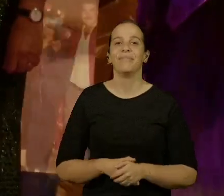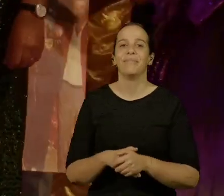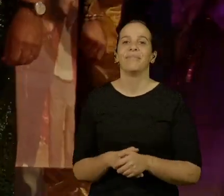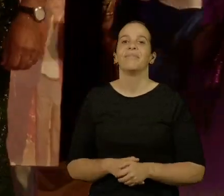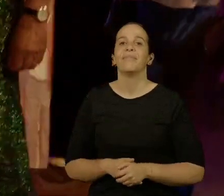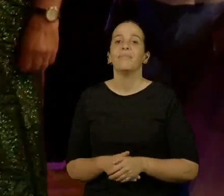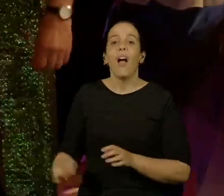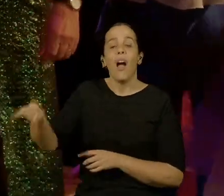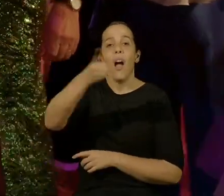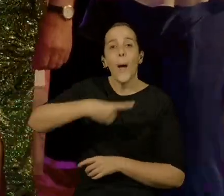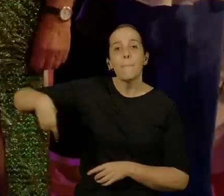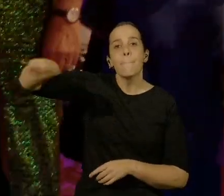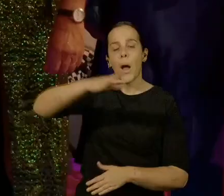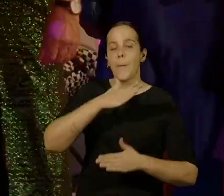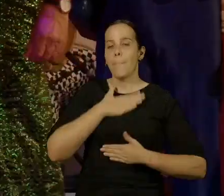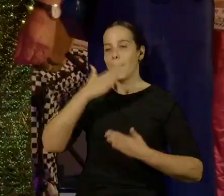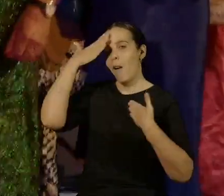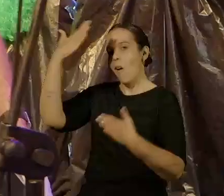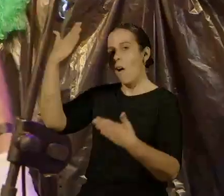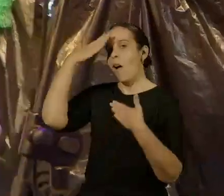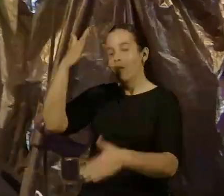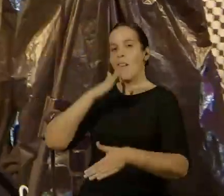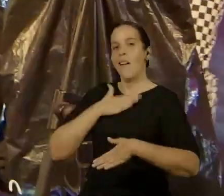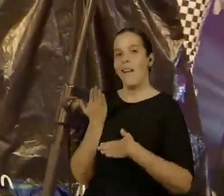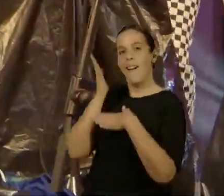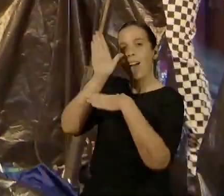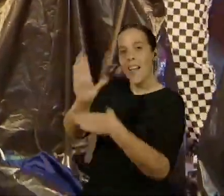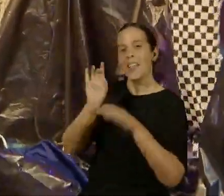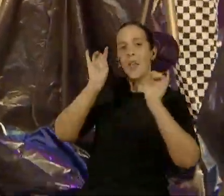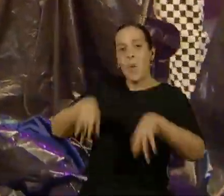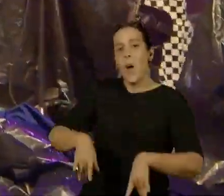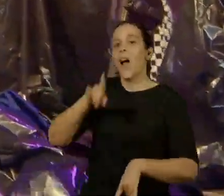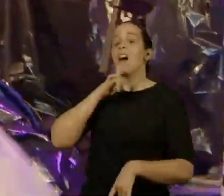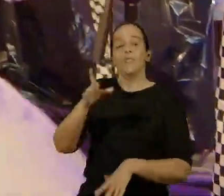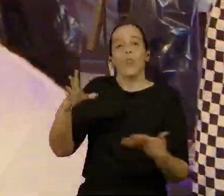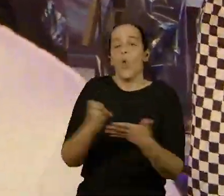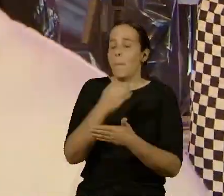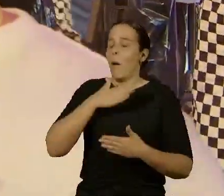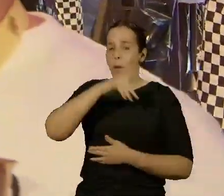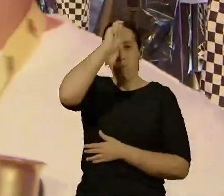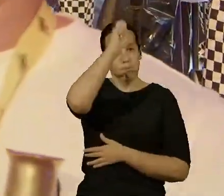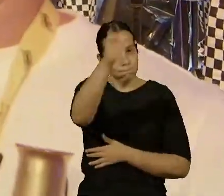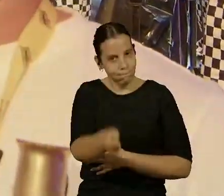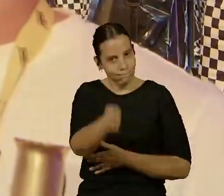Para ellos va mi presentación, como dije, todo un honor.